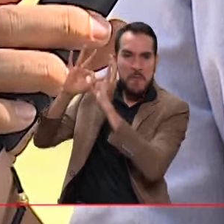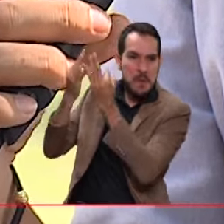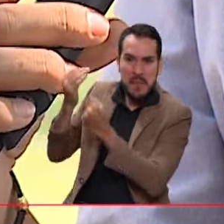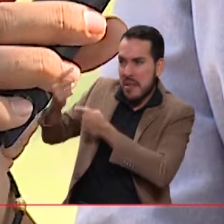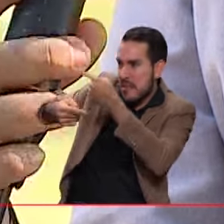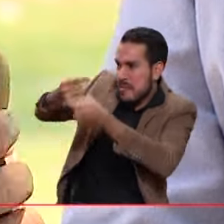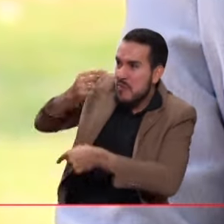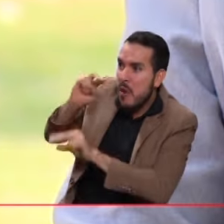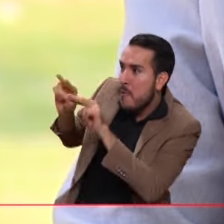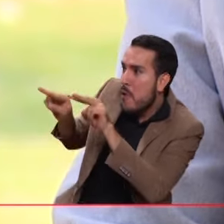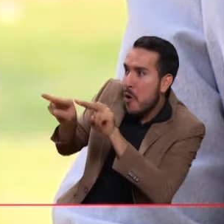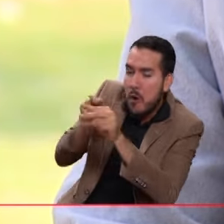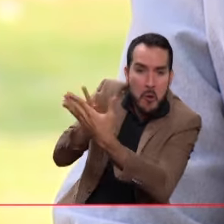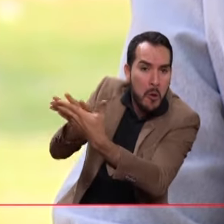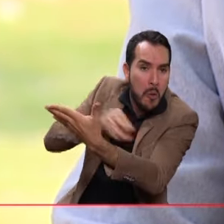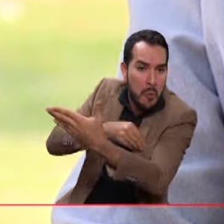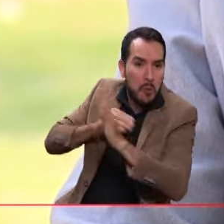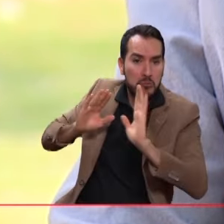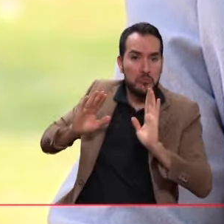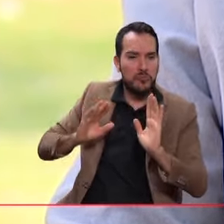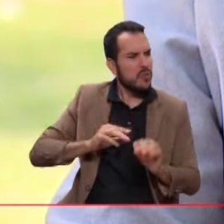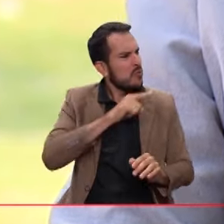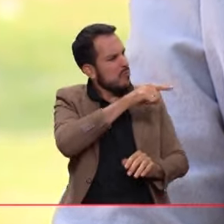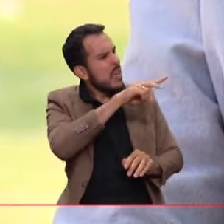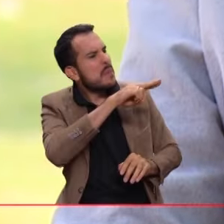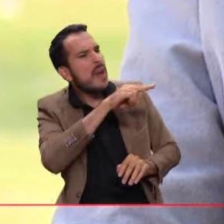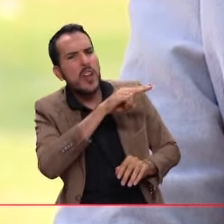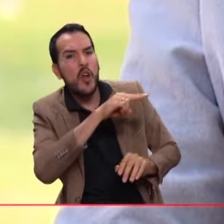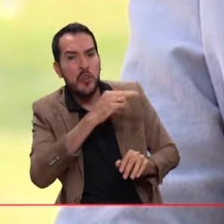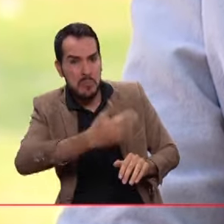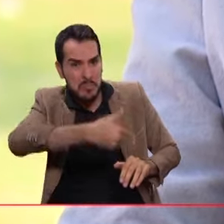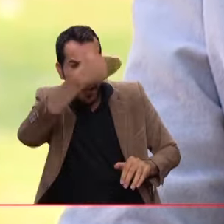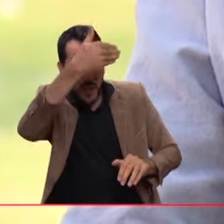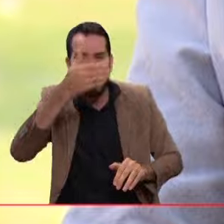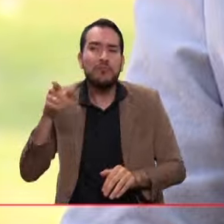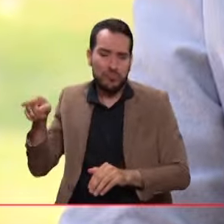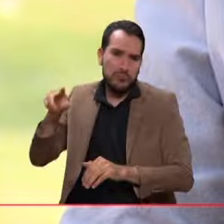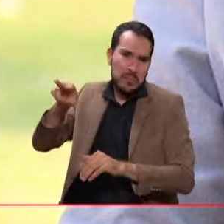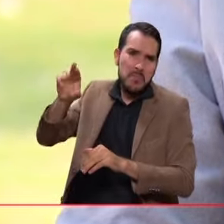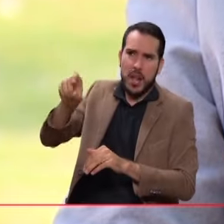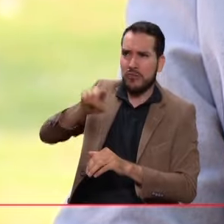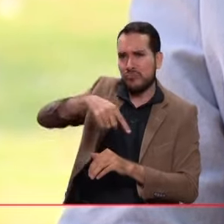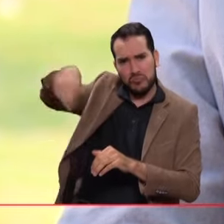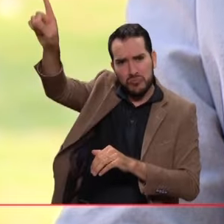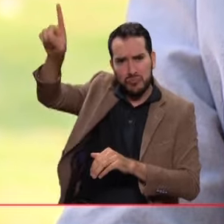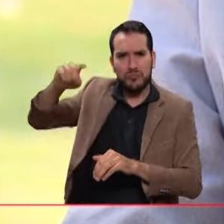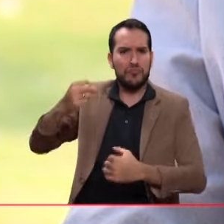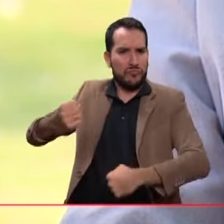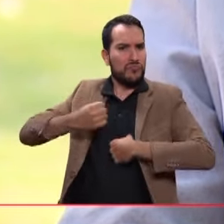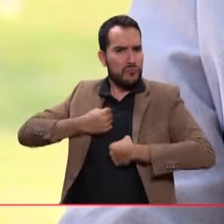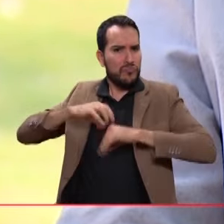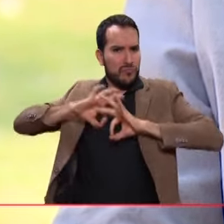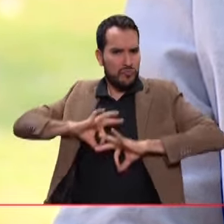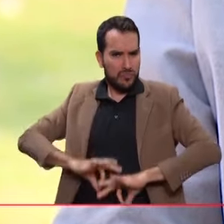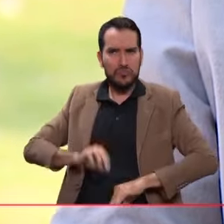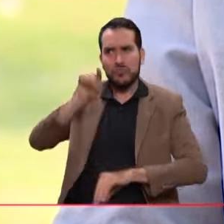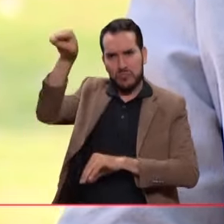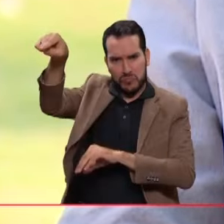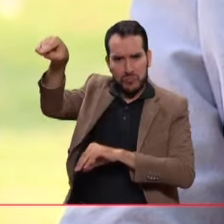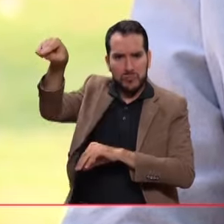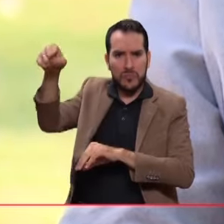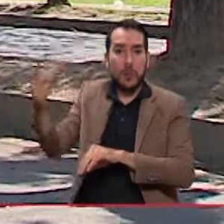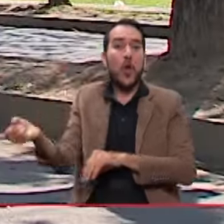¿Son mayores, menores? Pues el uno ya está en el ejército, ya gracias a Dios ya está calmado, el otro